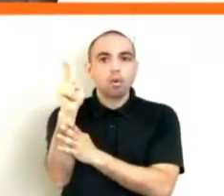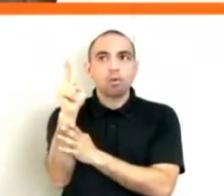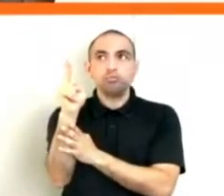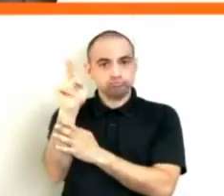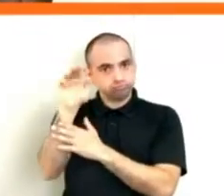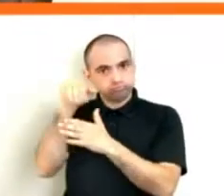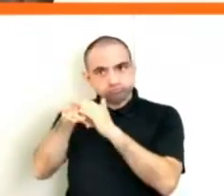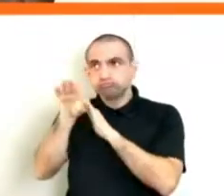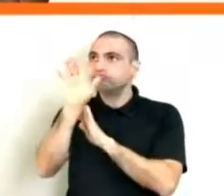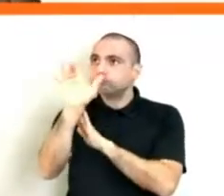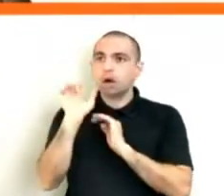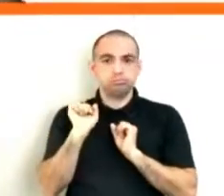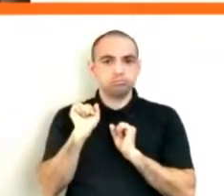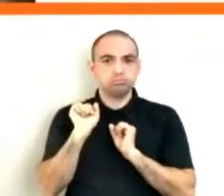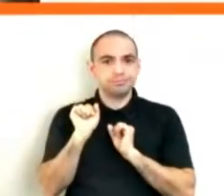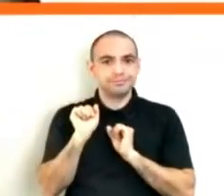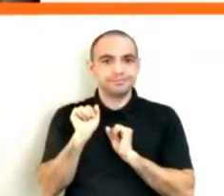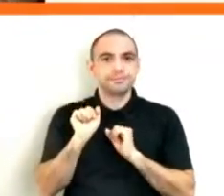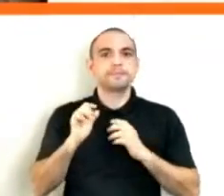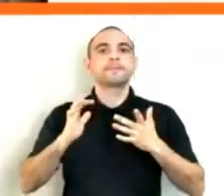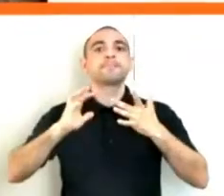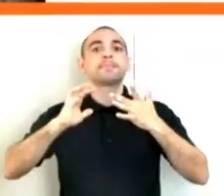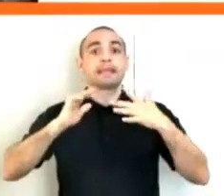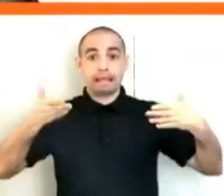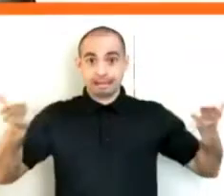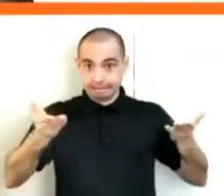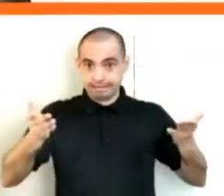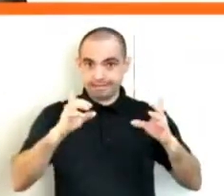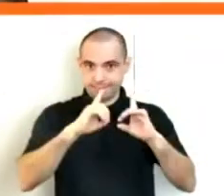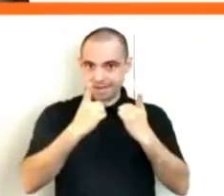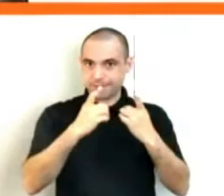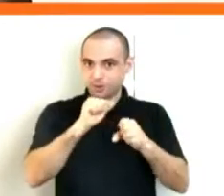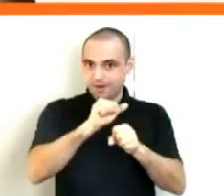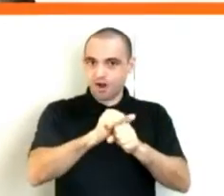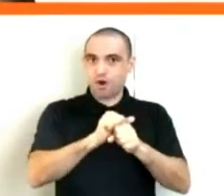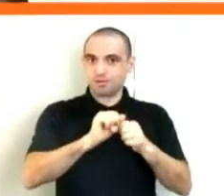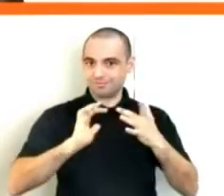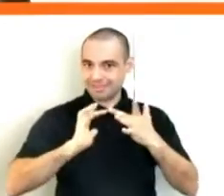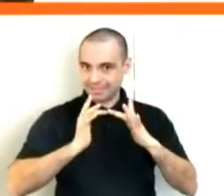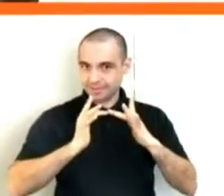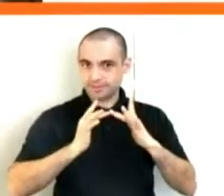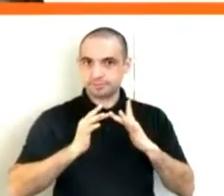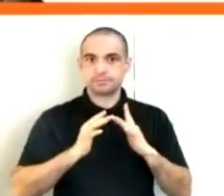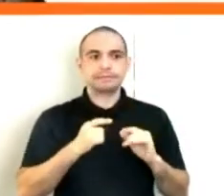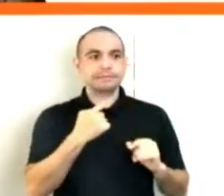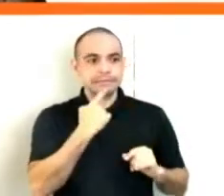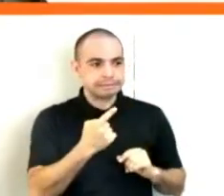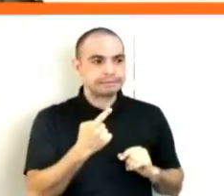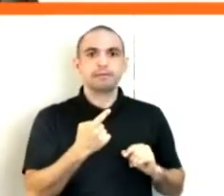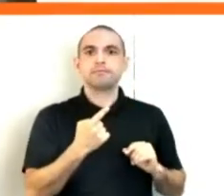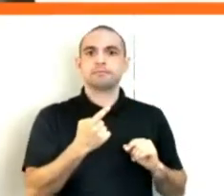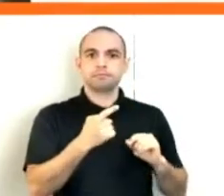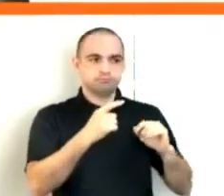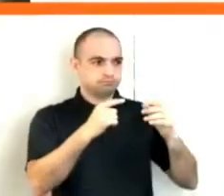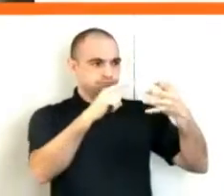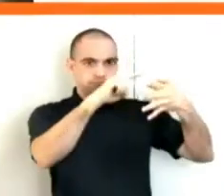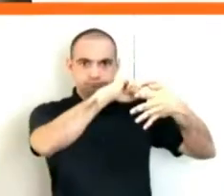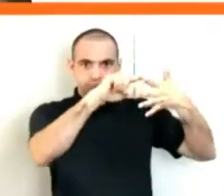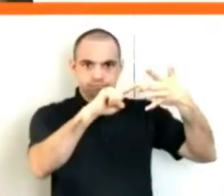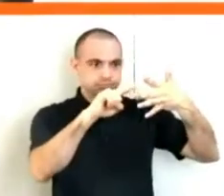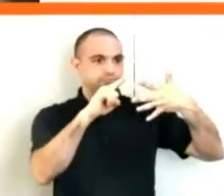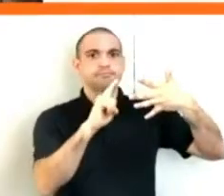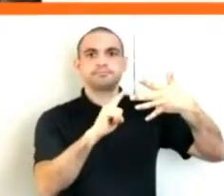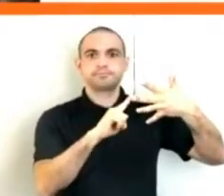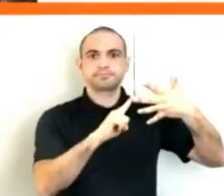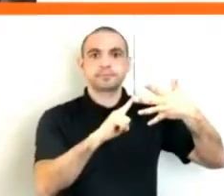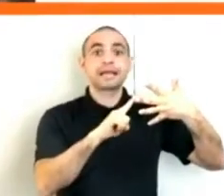entrar. Y ya dijimos que va a entrar a la página de internet del departamento, va a ir al servicios en línea reclamación subsiguiente, va a ir entonces a